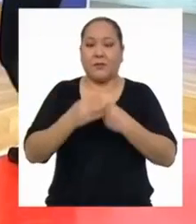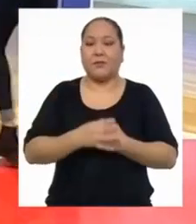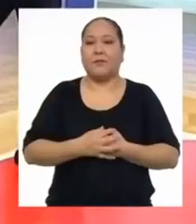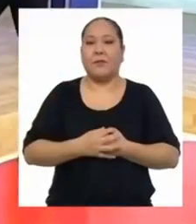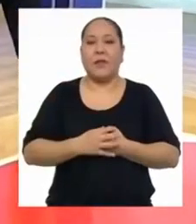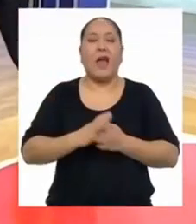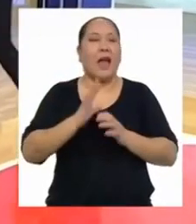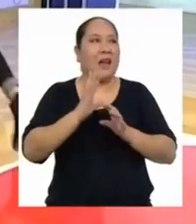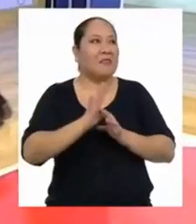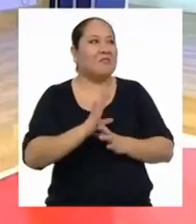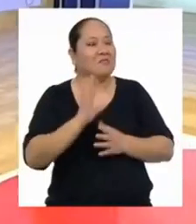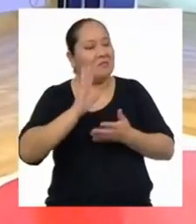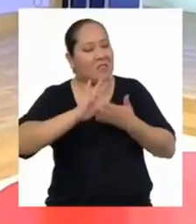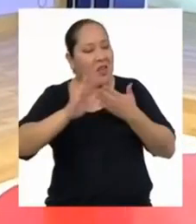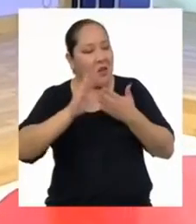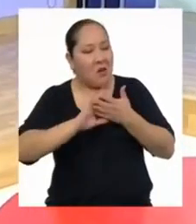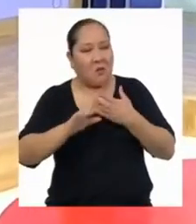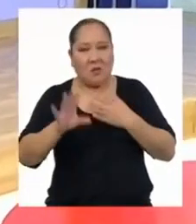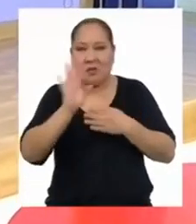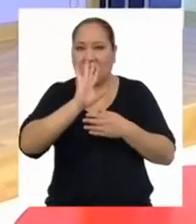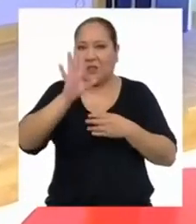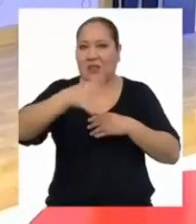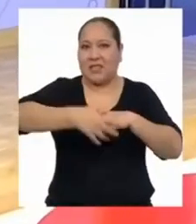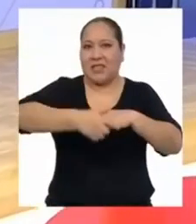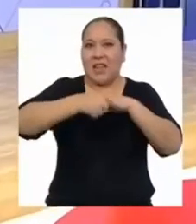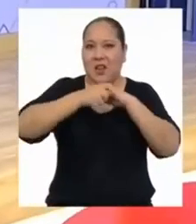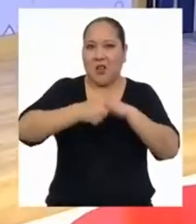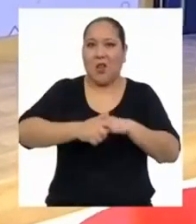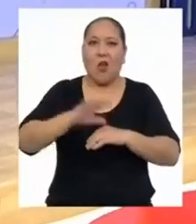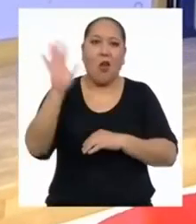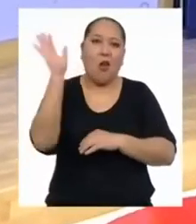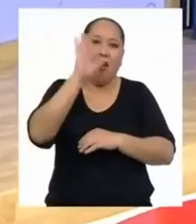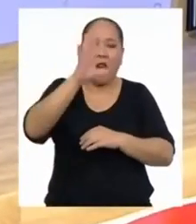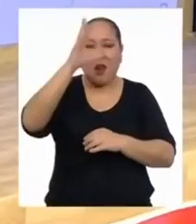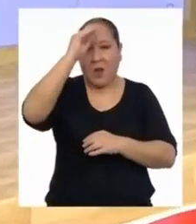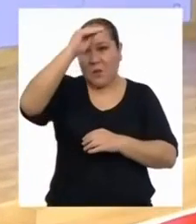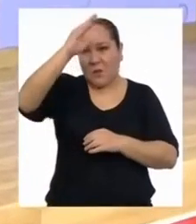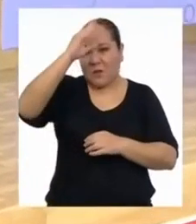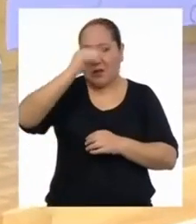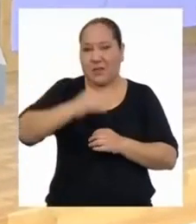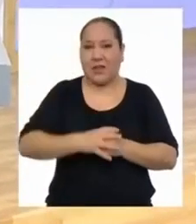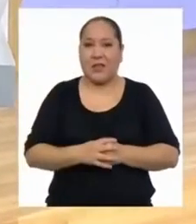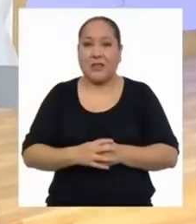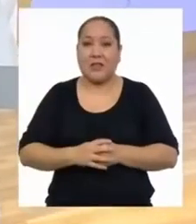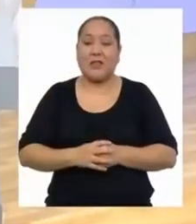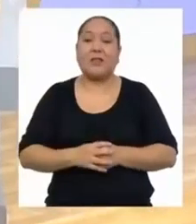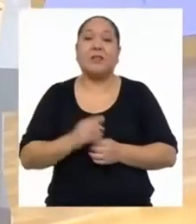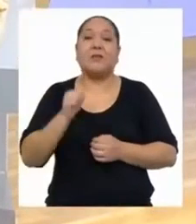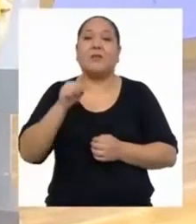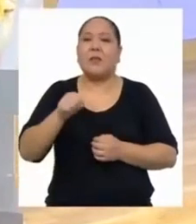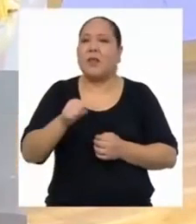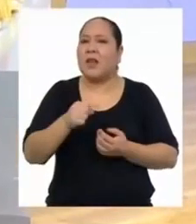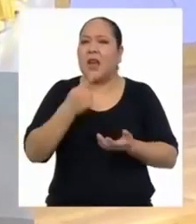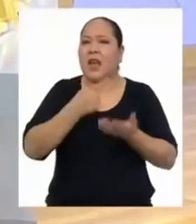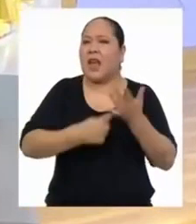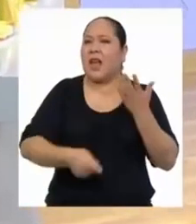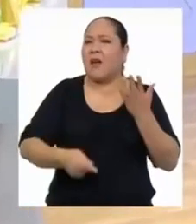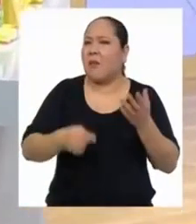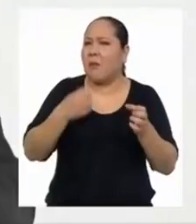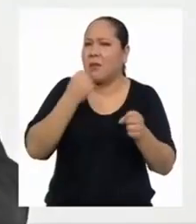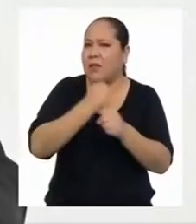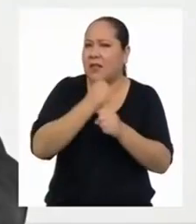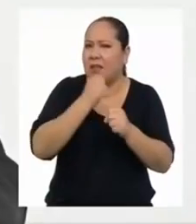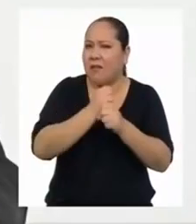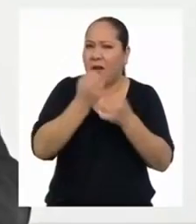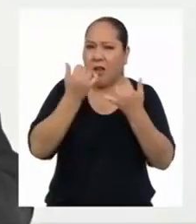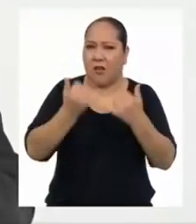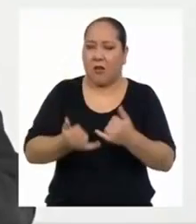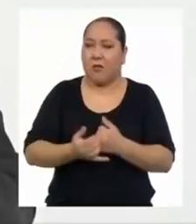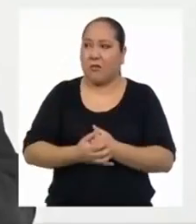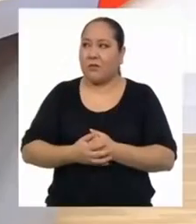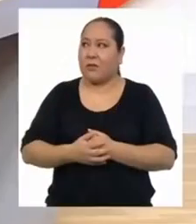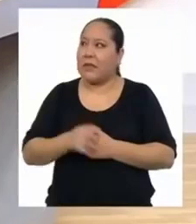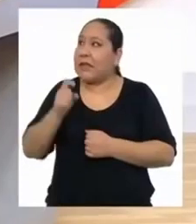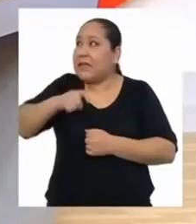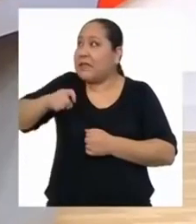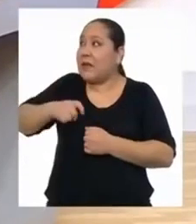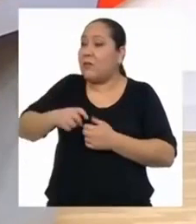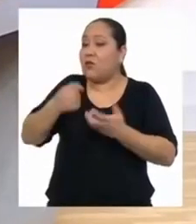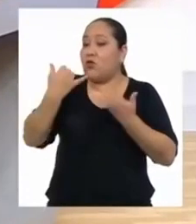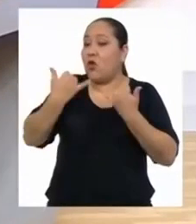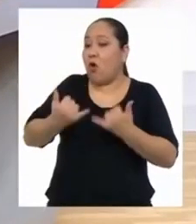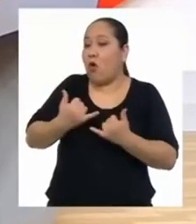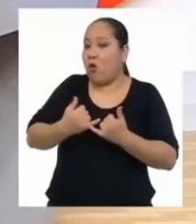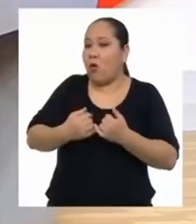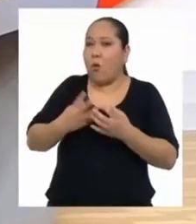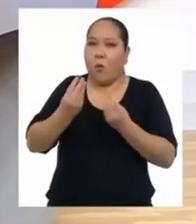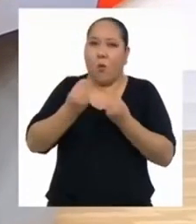lo aprendido hasta ahora sobre la adolescencia. Y para la labor de hoy necesitaremos mucha valentía. ¿Cómo así?